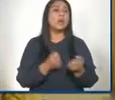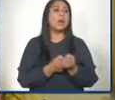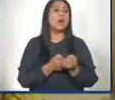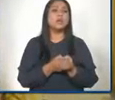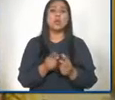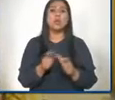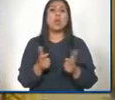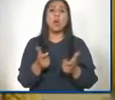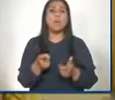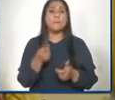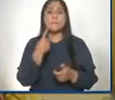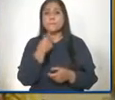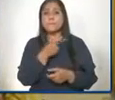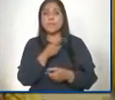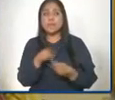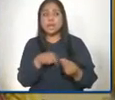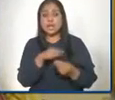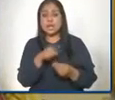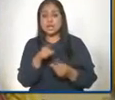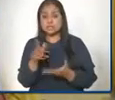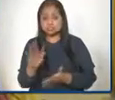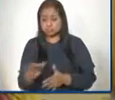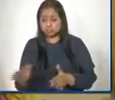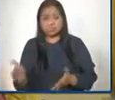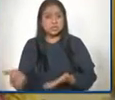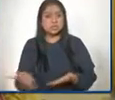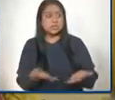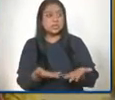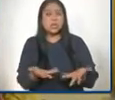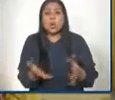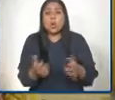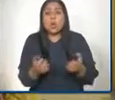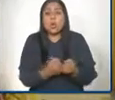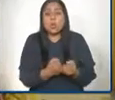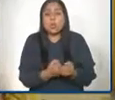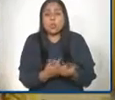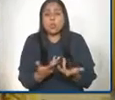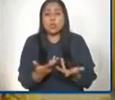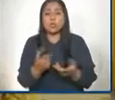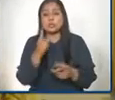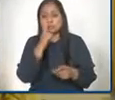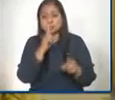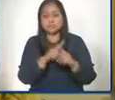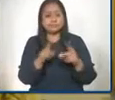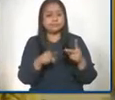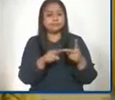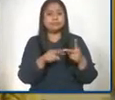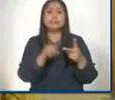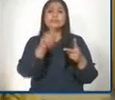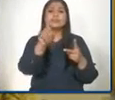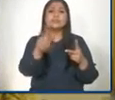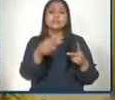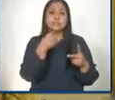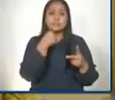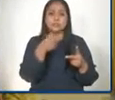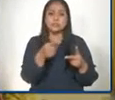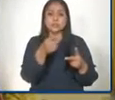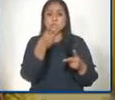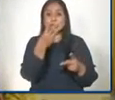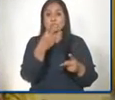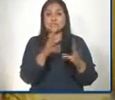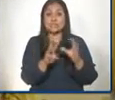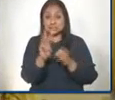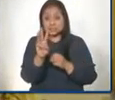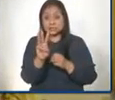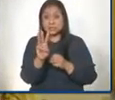recibiendo los familiares de los menores de edad? Y usted indicaba, canciller, de que aproximadamente son 313